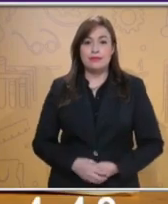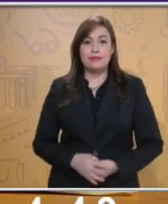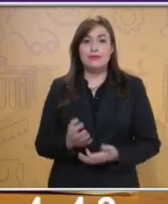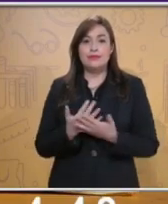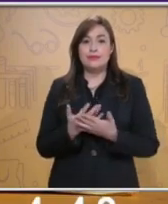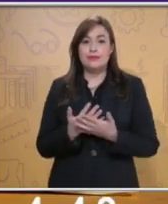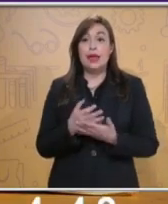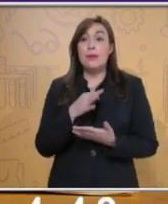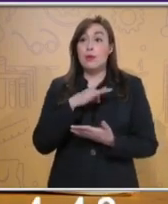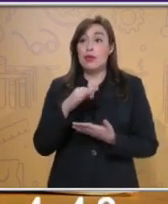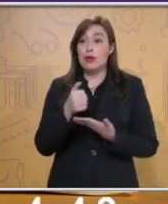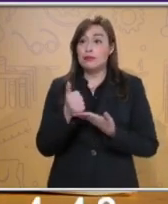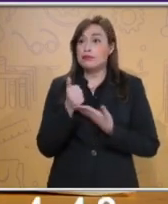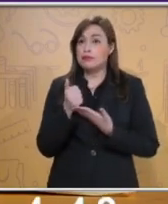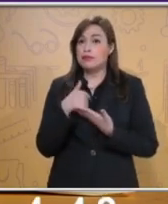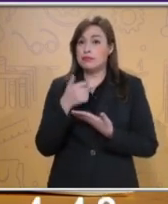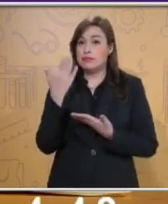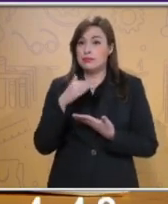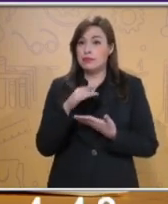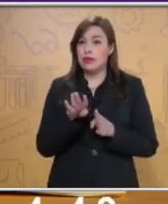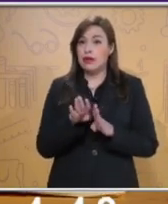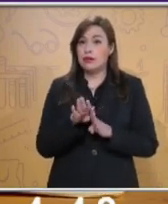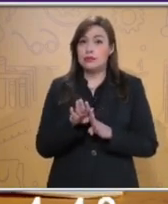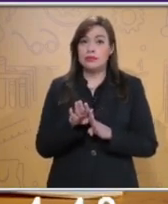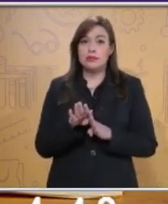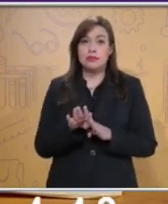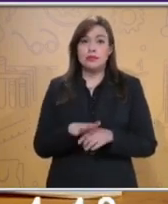Could you please check it?